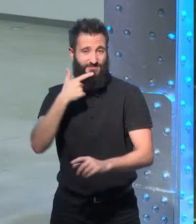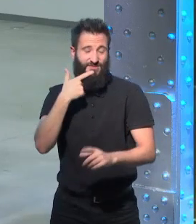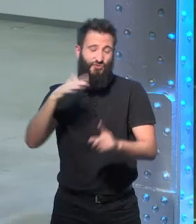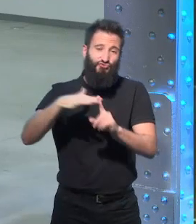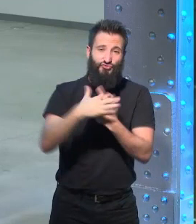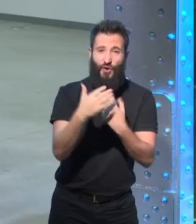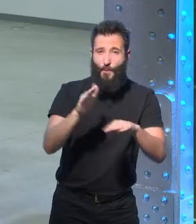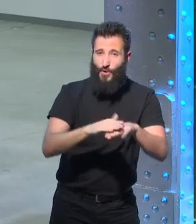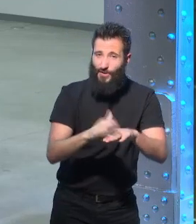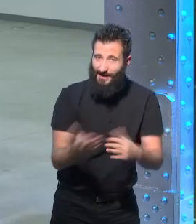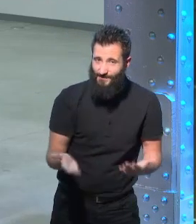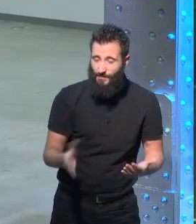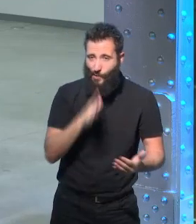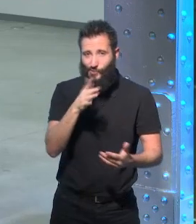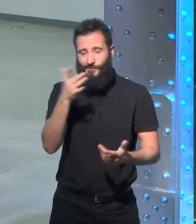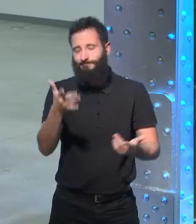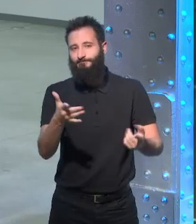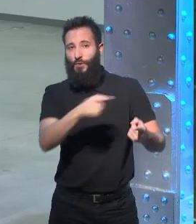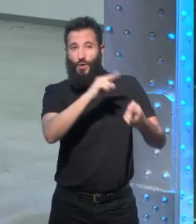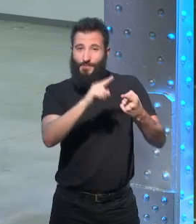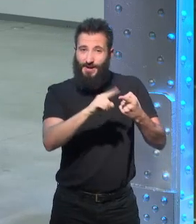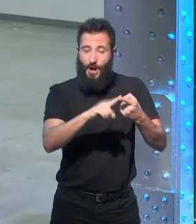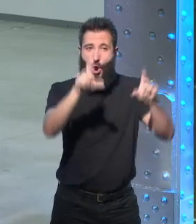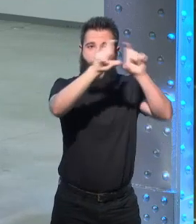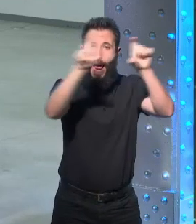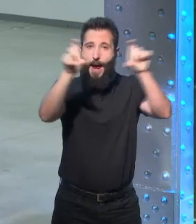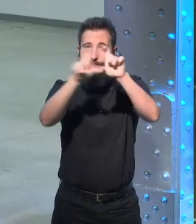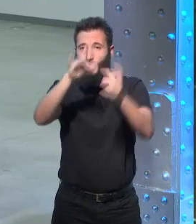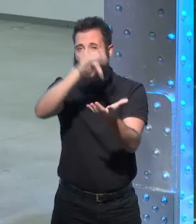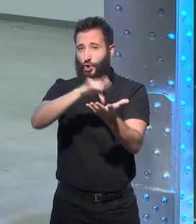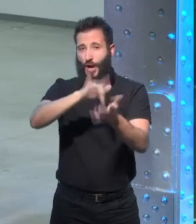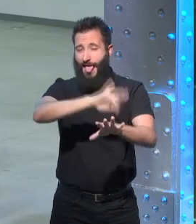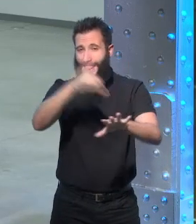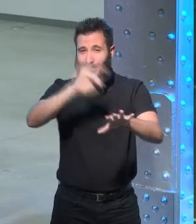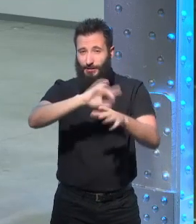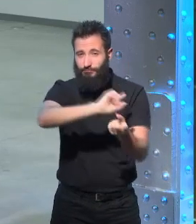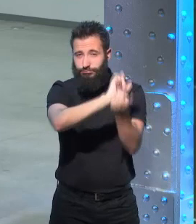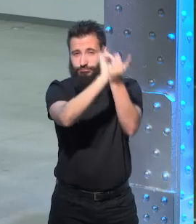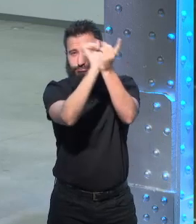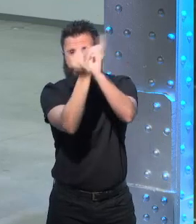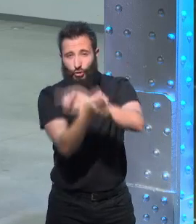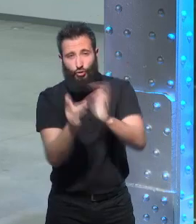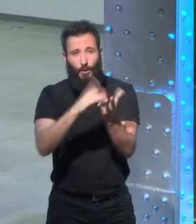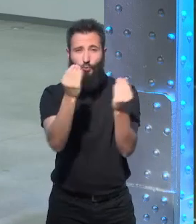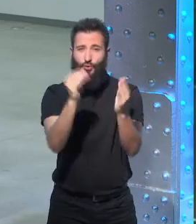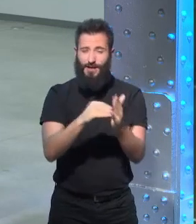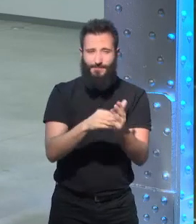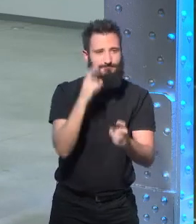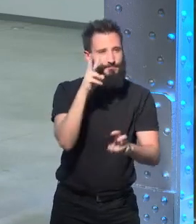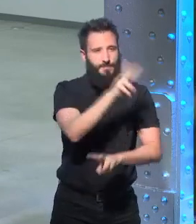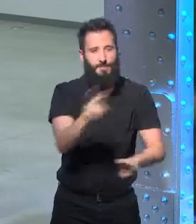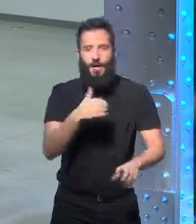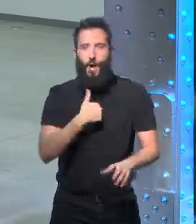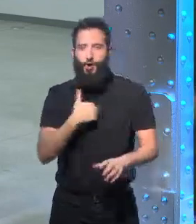razones. Una de ellas es que, las empresas están en plena transformación y muchas veces tienen dificultades para definir qué